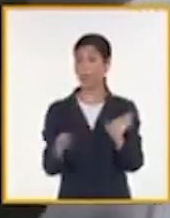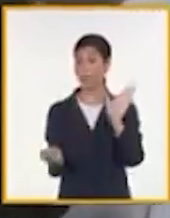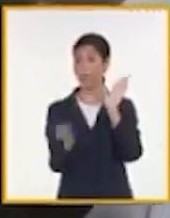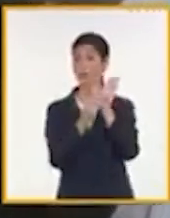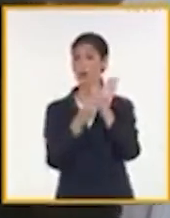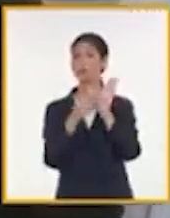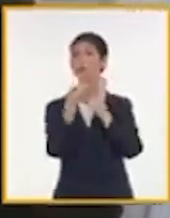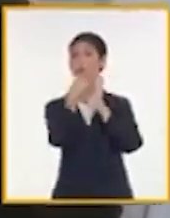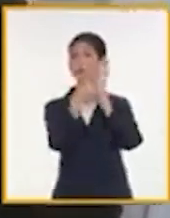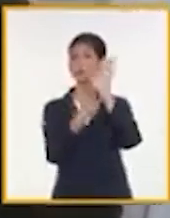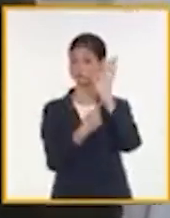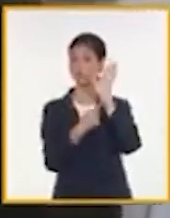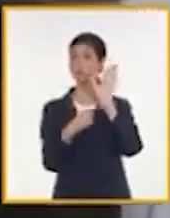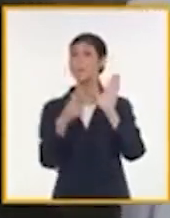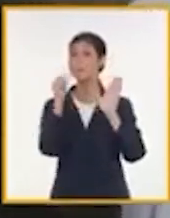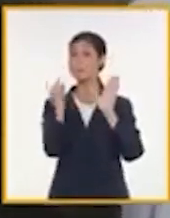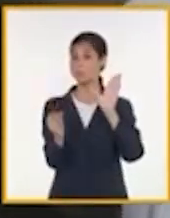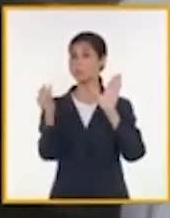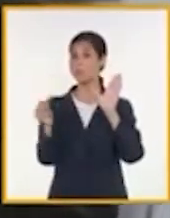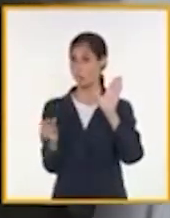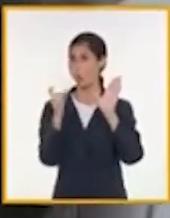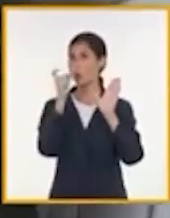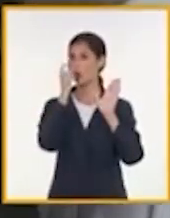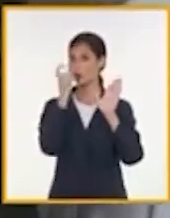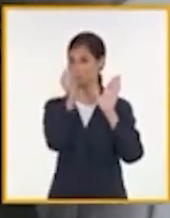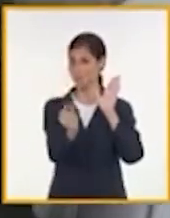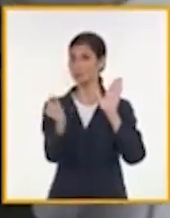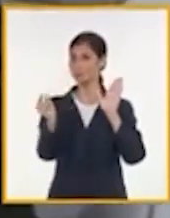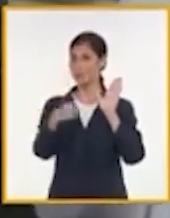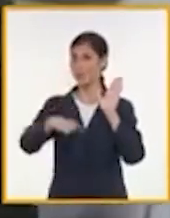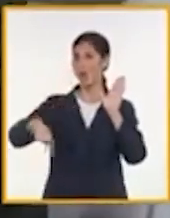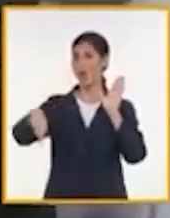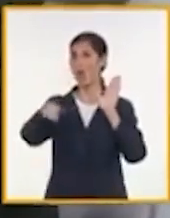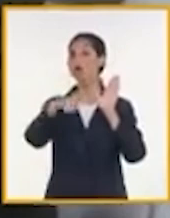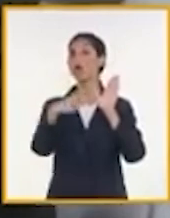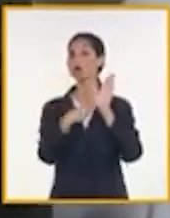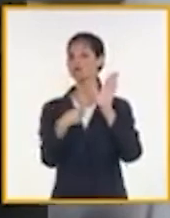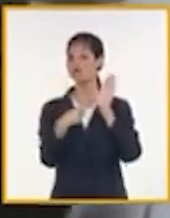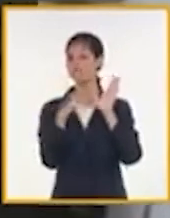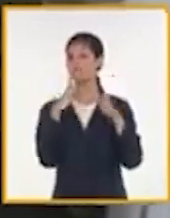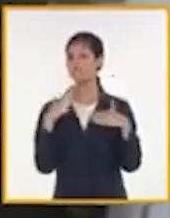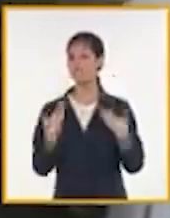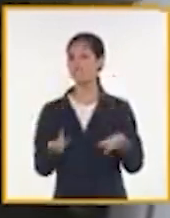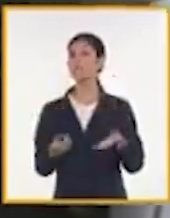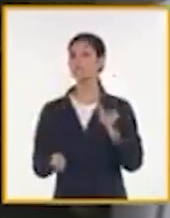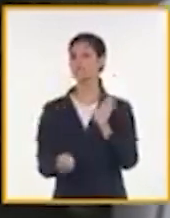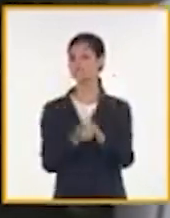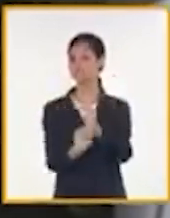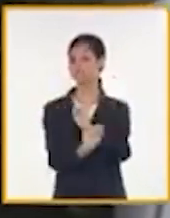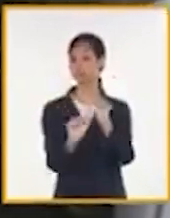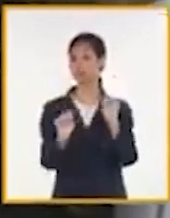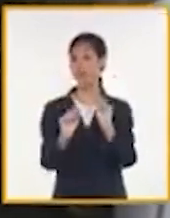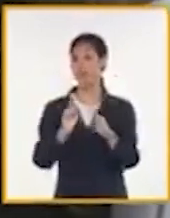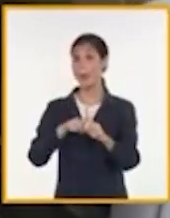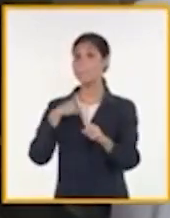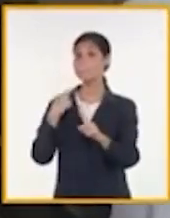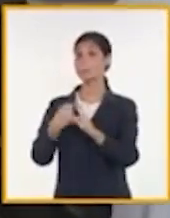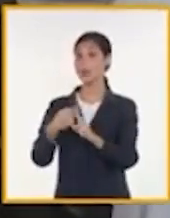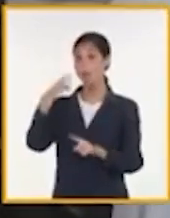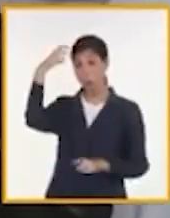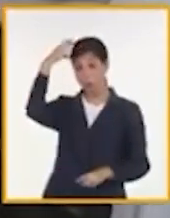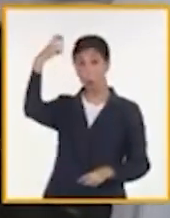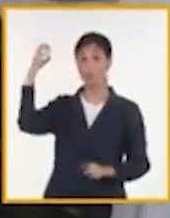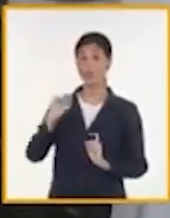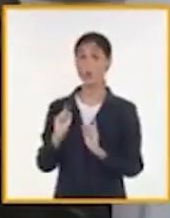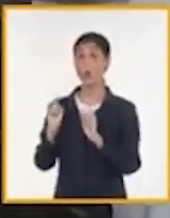tenían en su poder no obstante a partir de la publicación se remitió una vez más al gobierno a través canal diplomático por los los